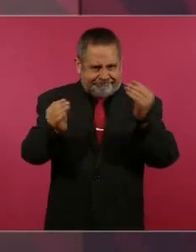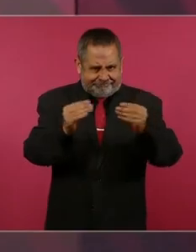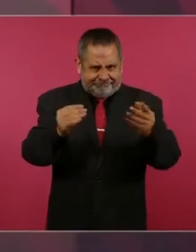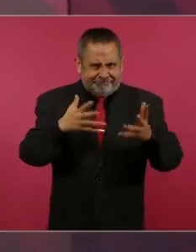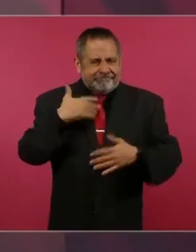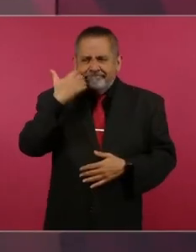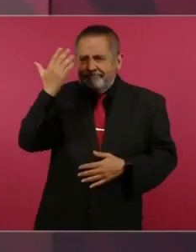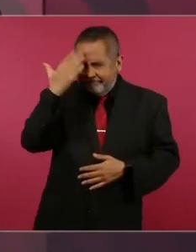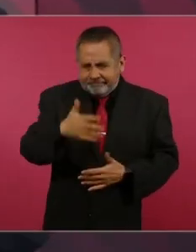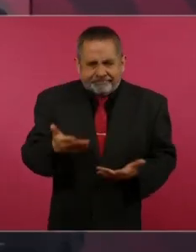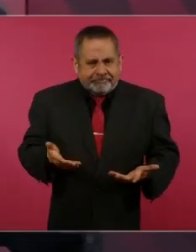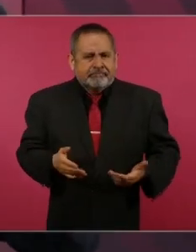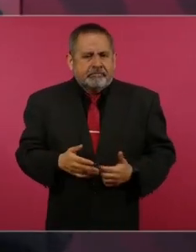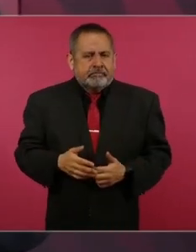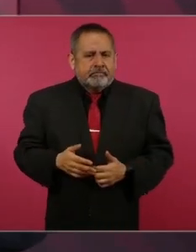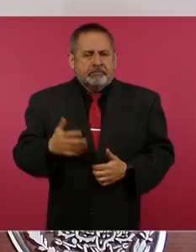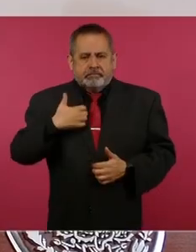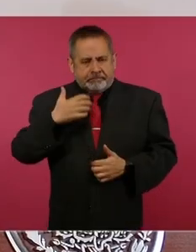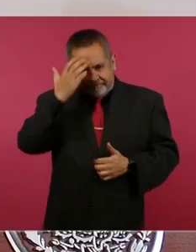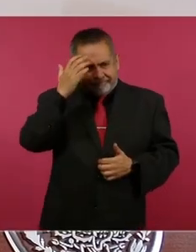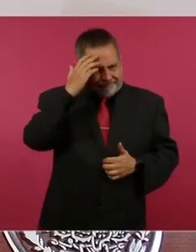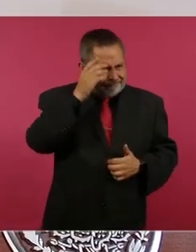Quiero saber, o sea, quiero conocer